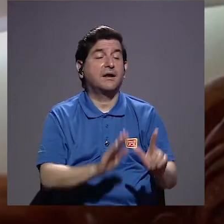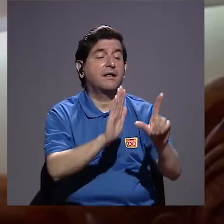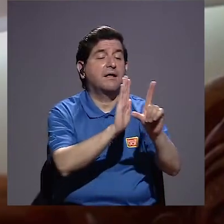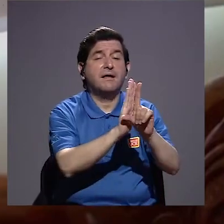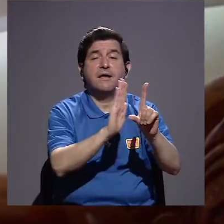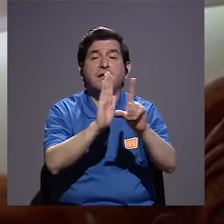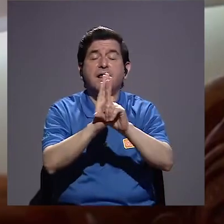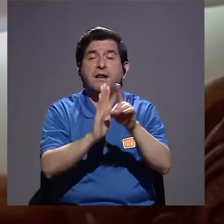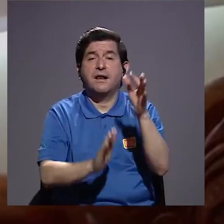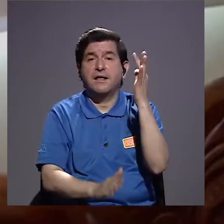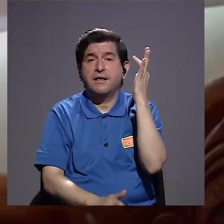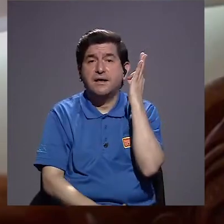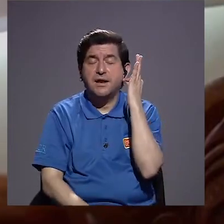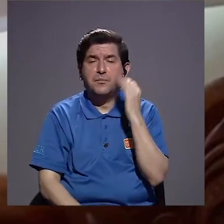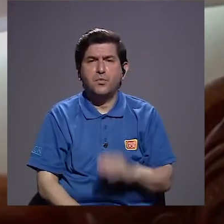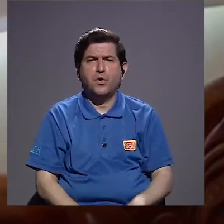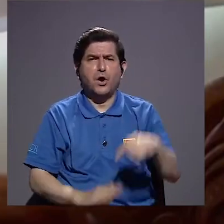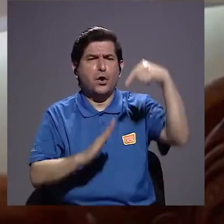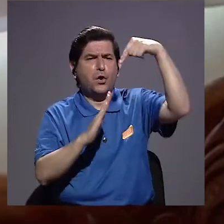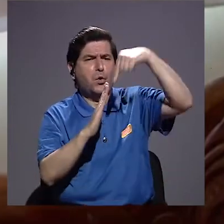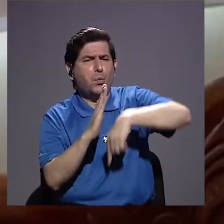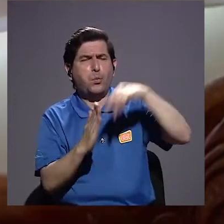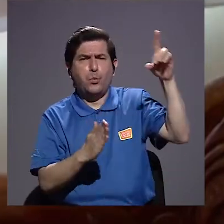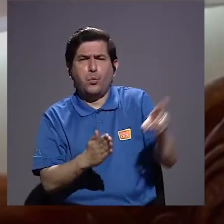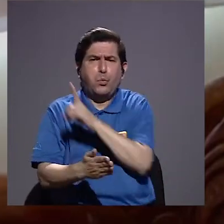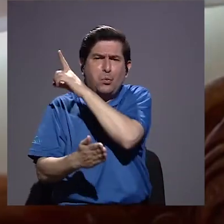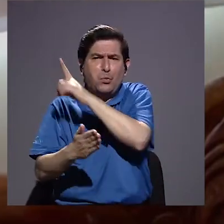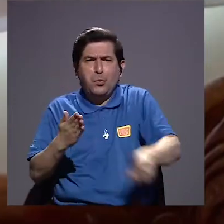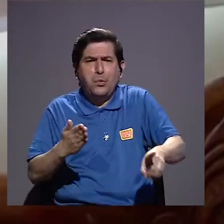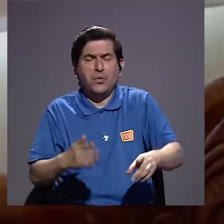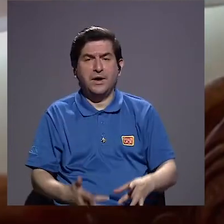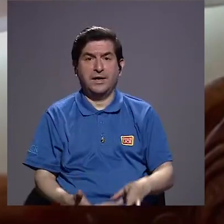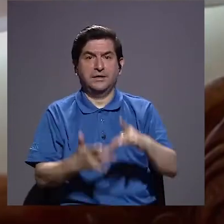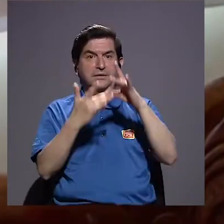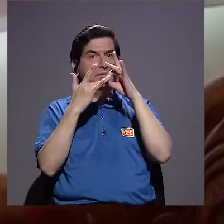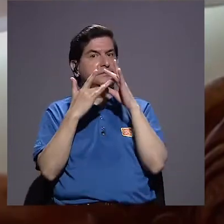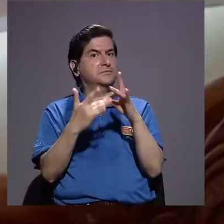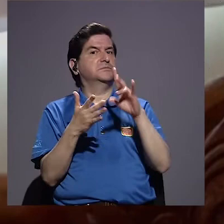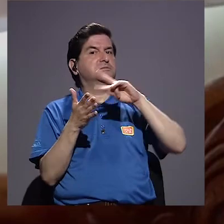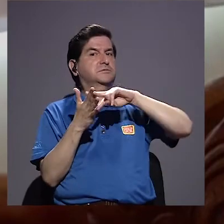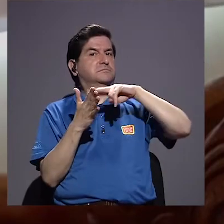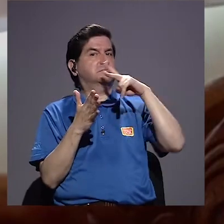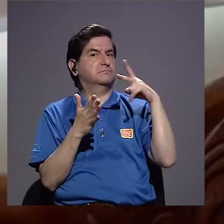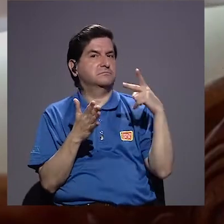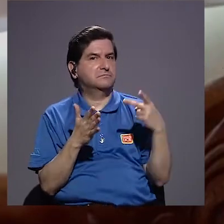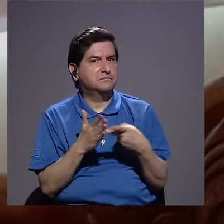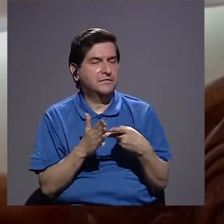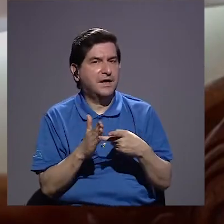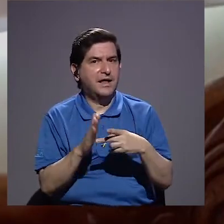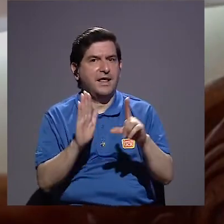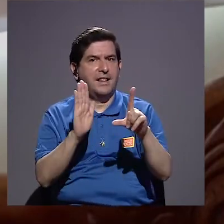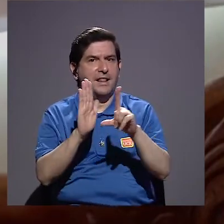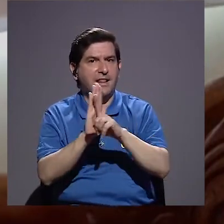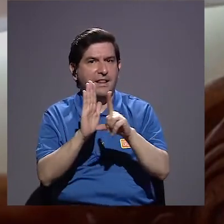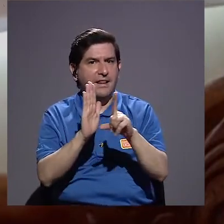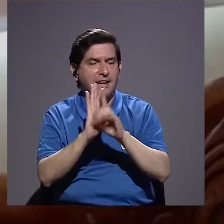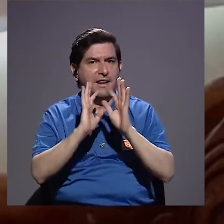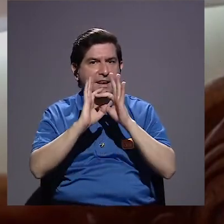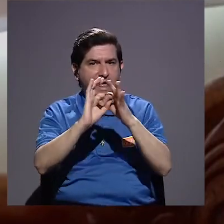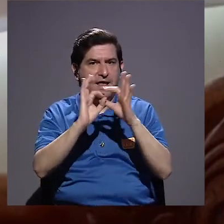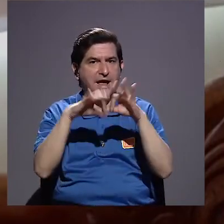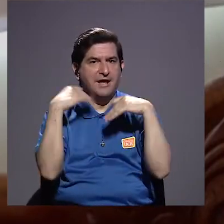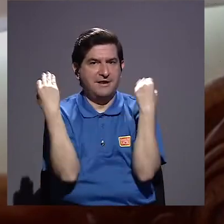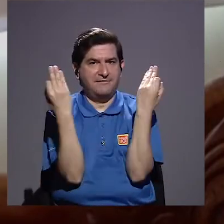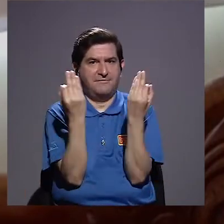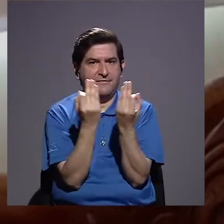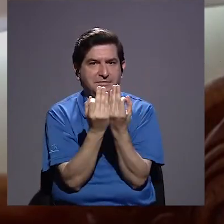las leyes las mujeres éramos profundamente discriminadas, sobre todo en lo que era la ley que tenía que ver